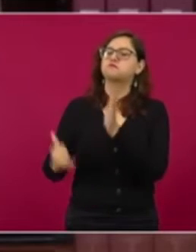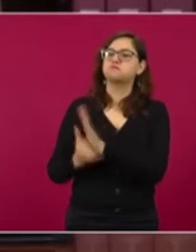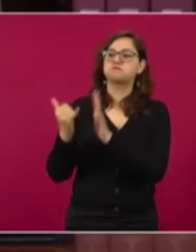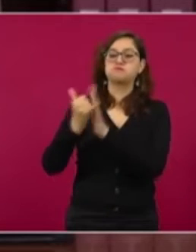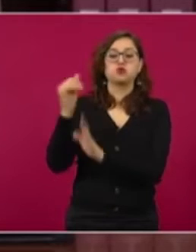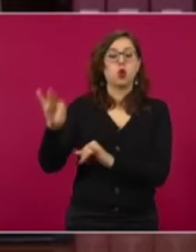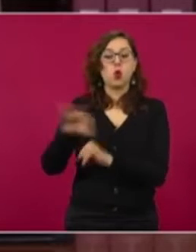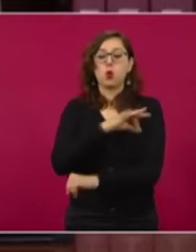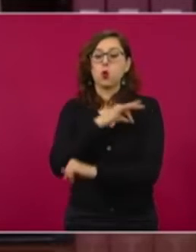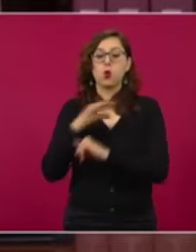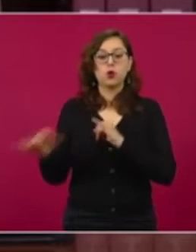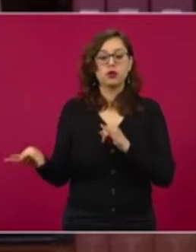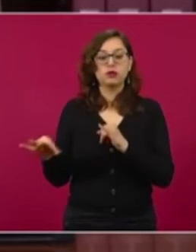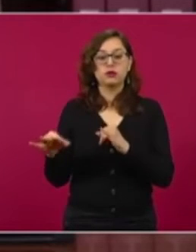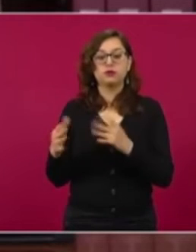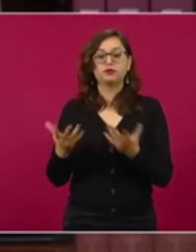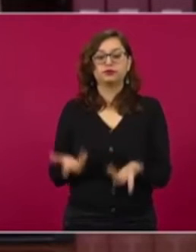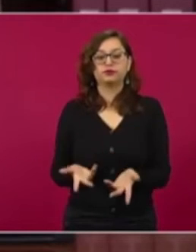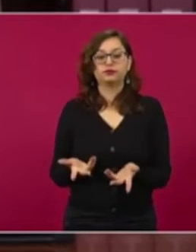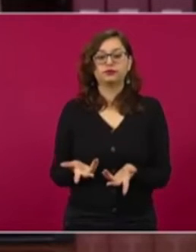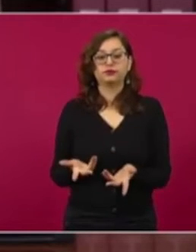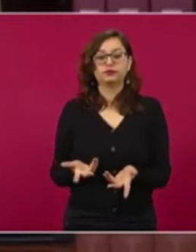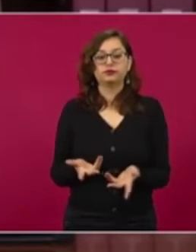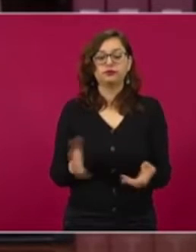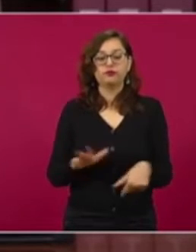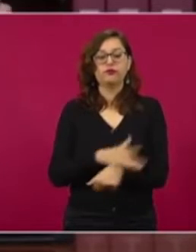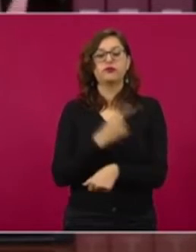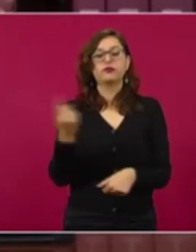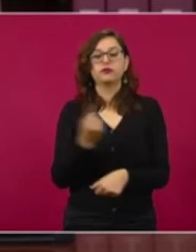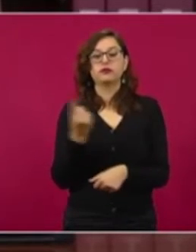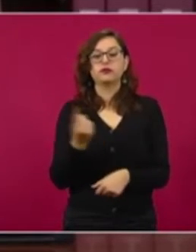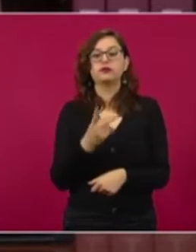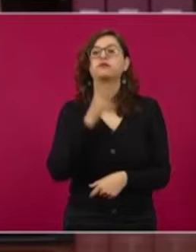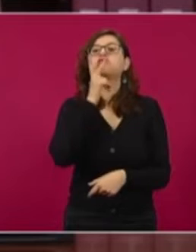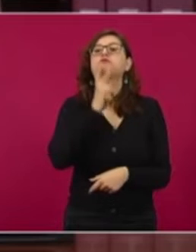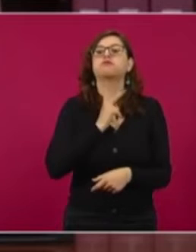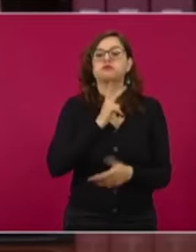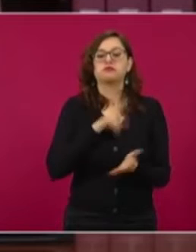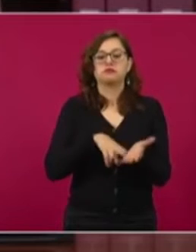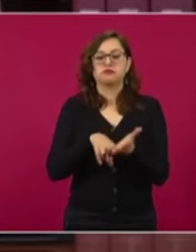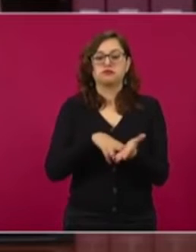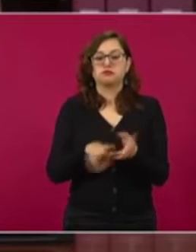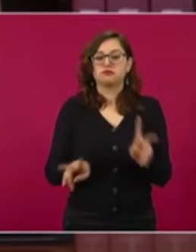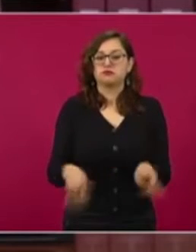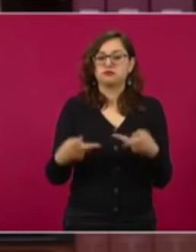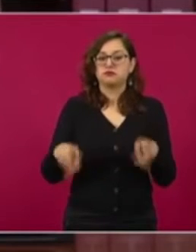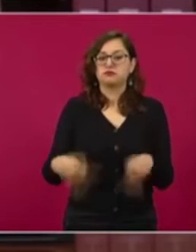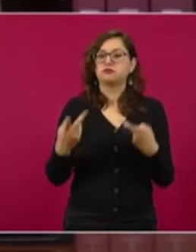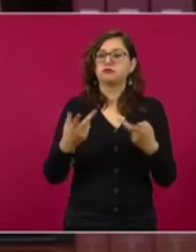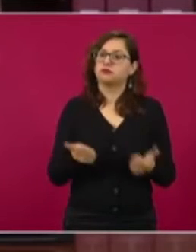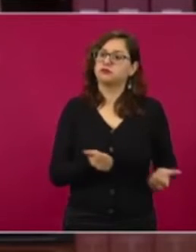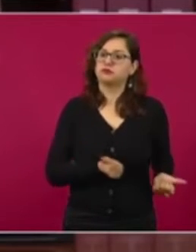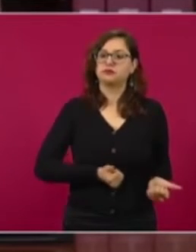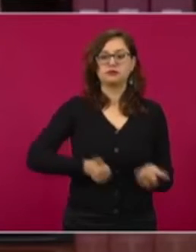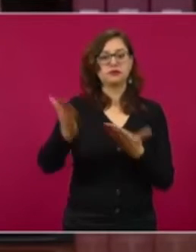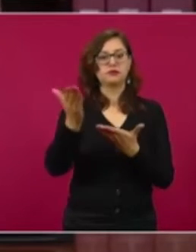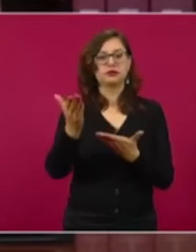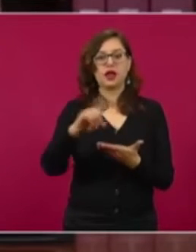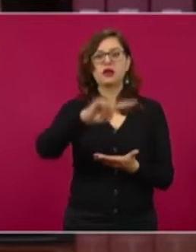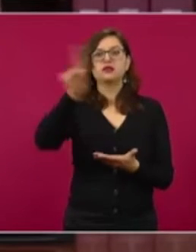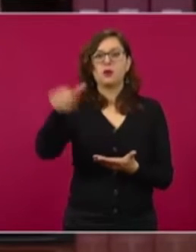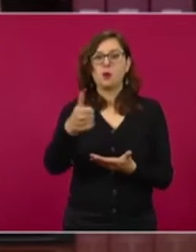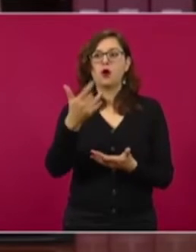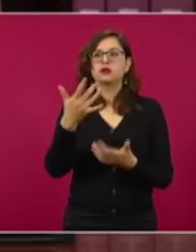porque se vendía petróleo crudo y se compraban los combustibles. Nosotros estamos cambiando esta política,